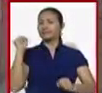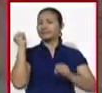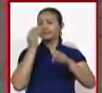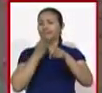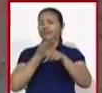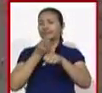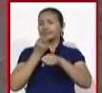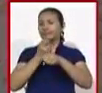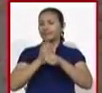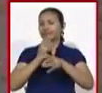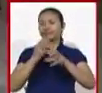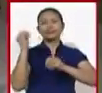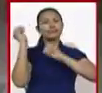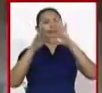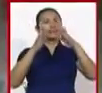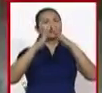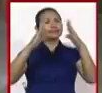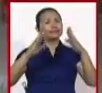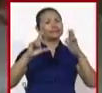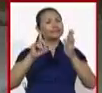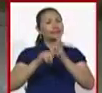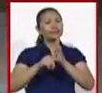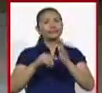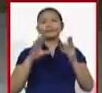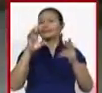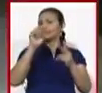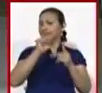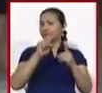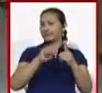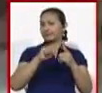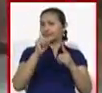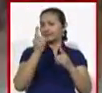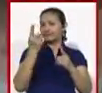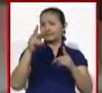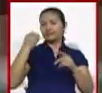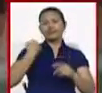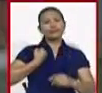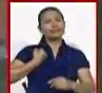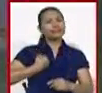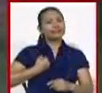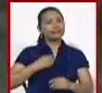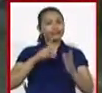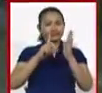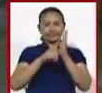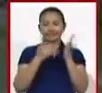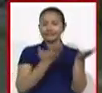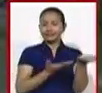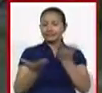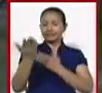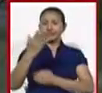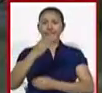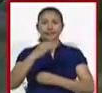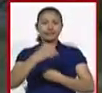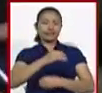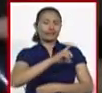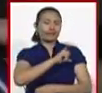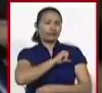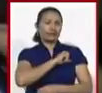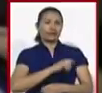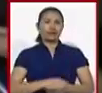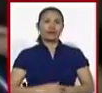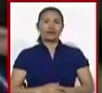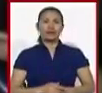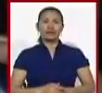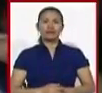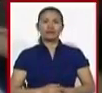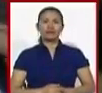casa. Inmediatamente los vecinos se movilizaron y lograron arrestar a uno de estos antisociales. Posteriormente lo entregaron a la policía.